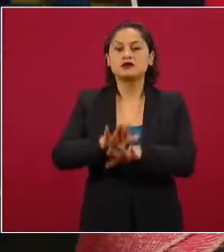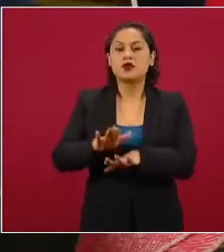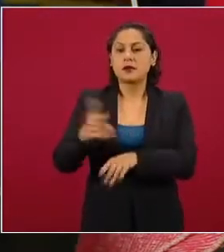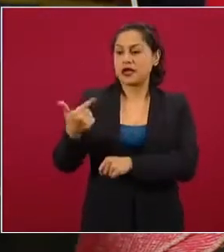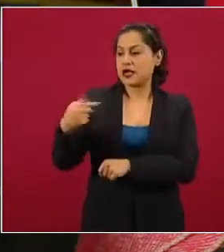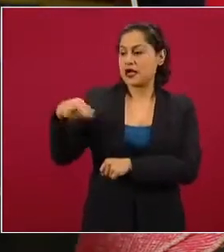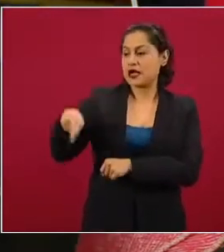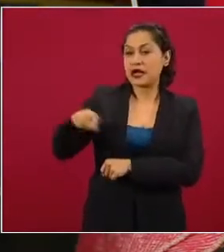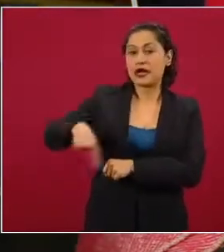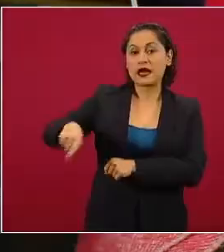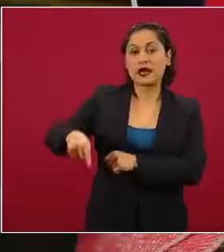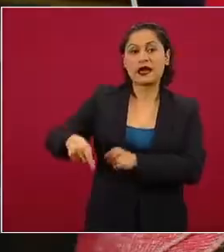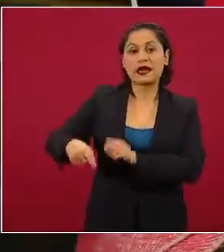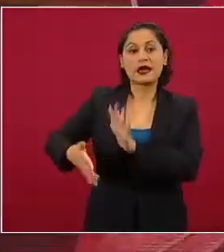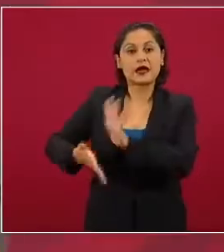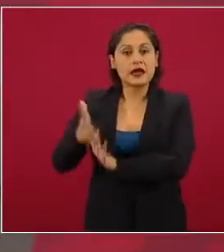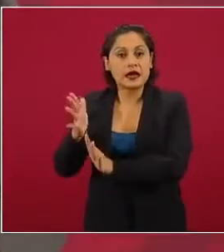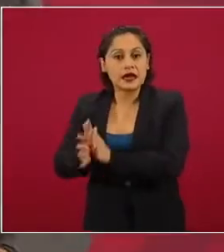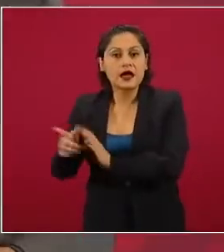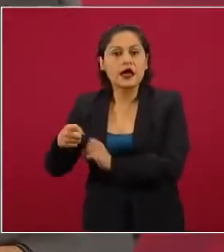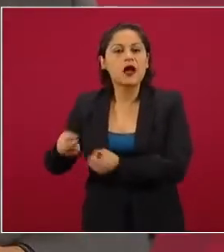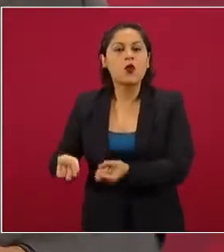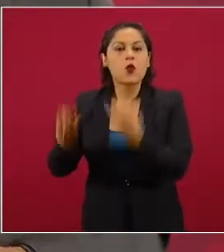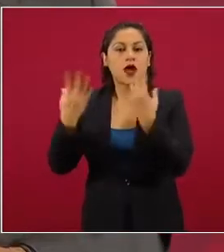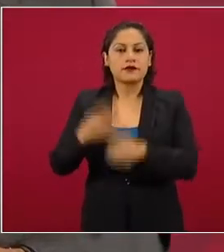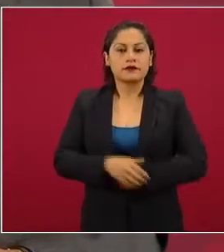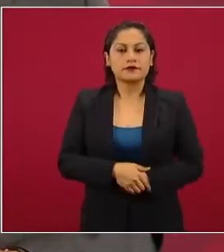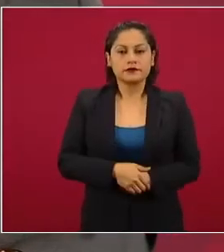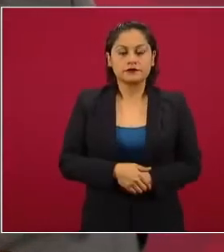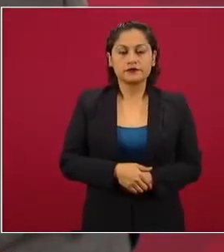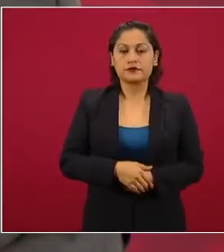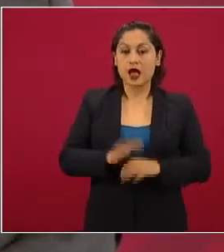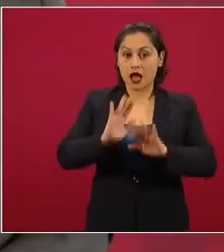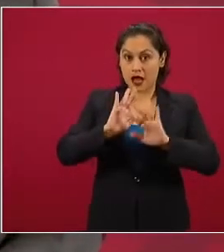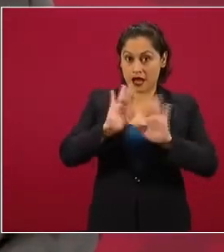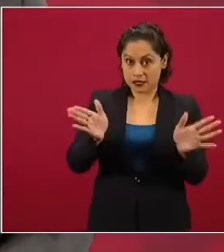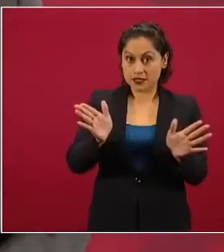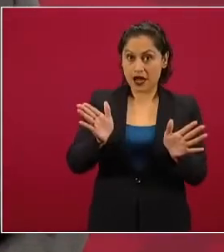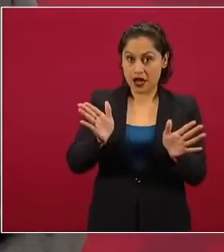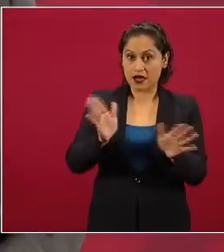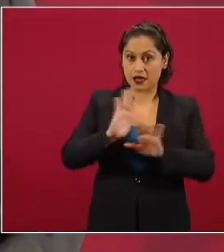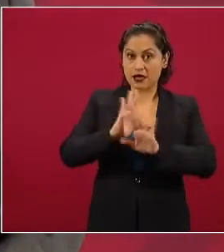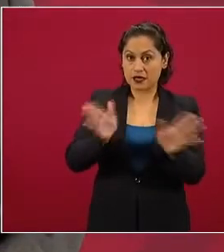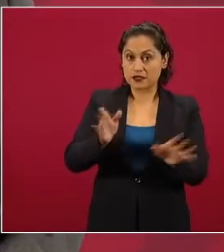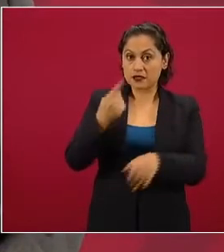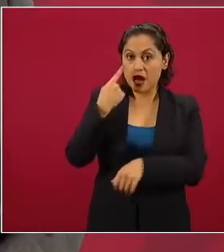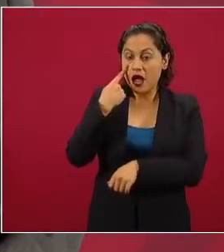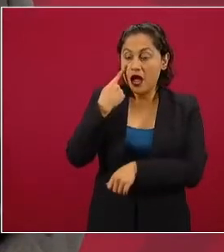resultaron responsables? ya se tomaron medidas